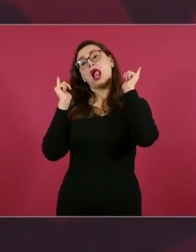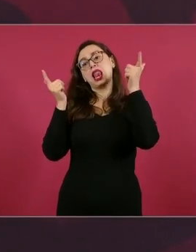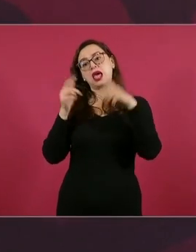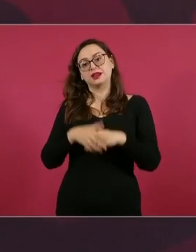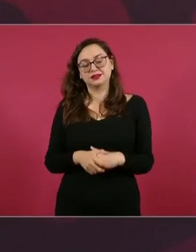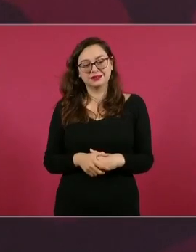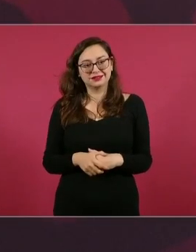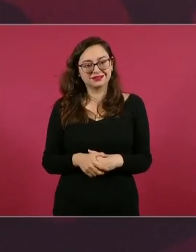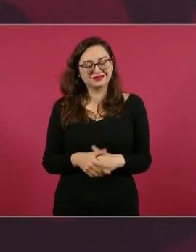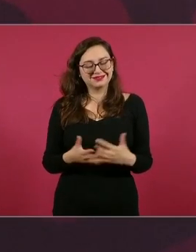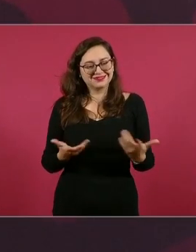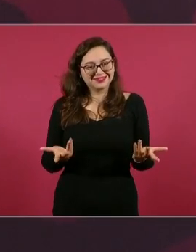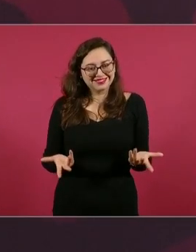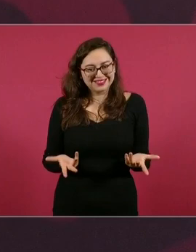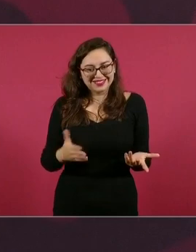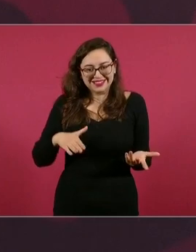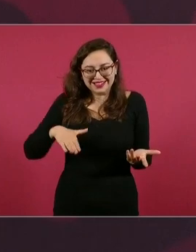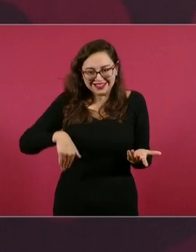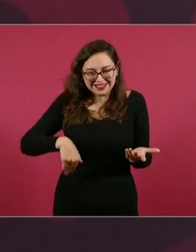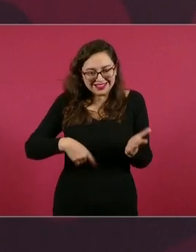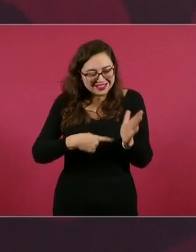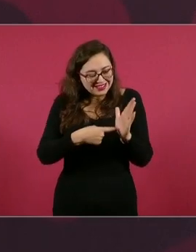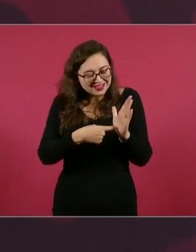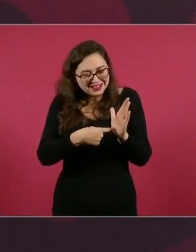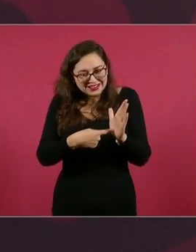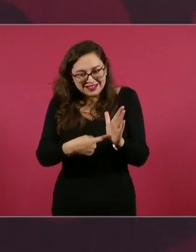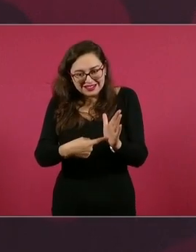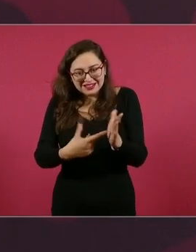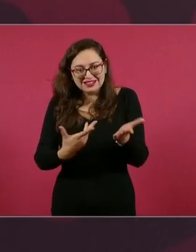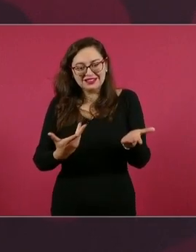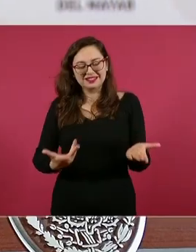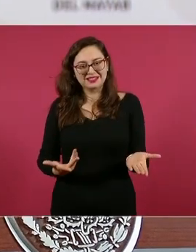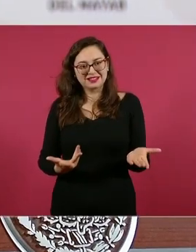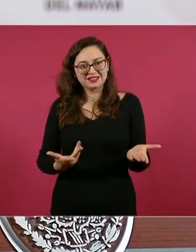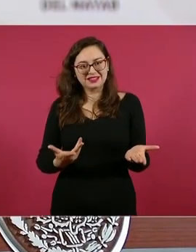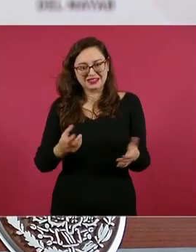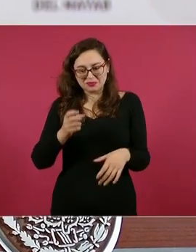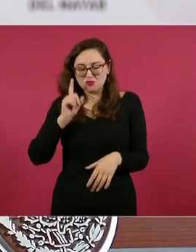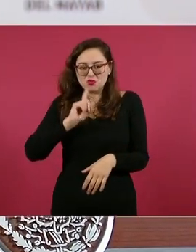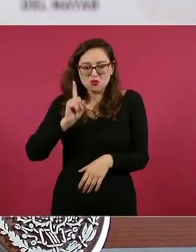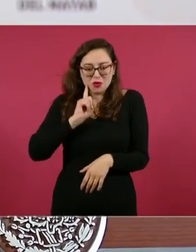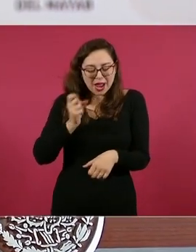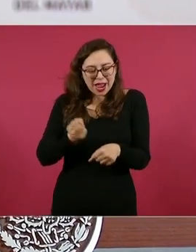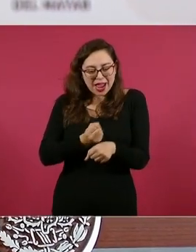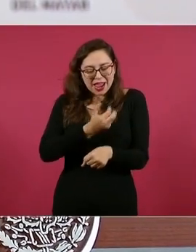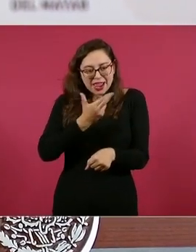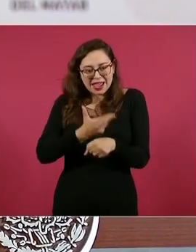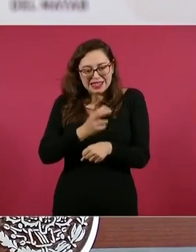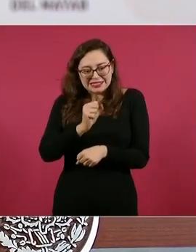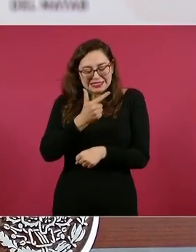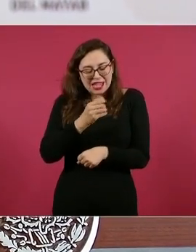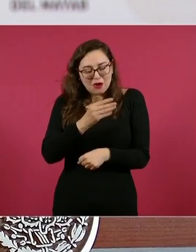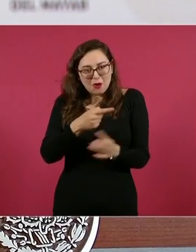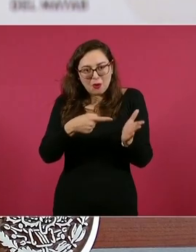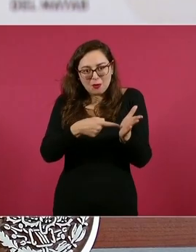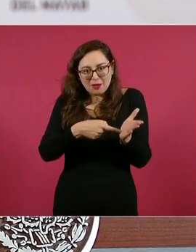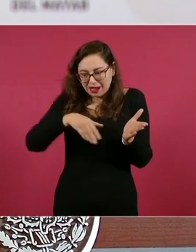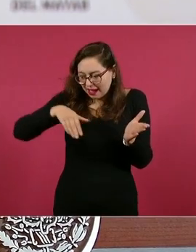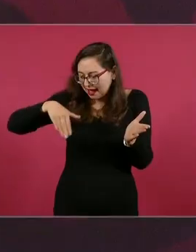te presentamos lo de lo de la secretaria de gobernación porque casualmente